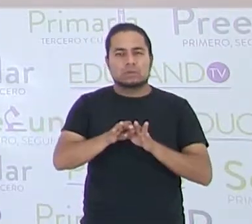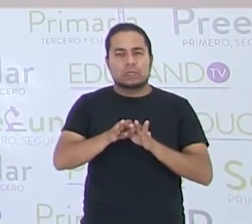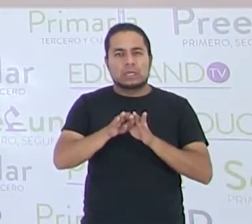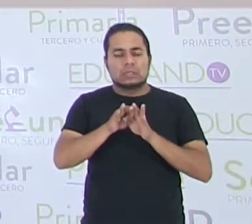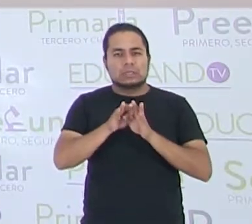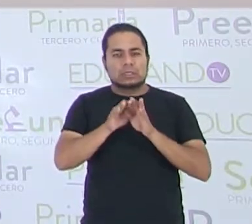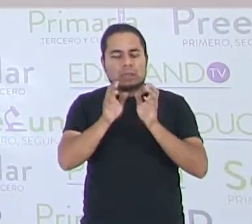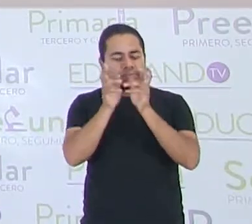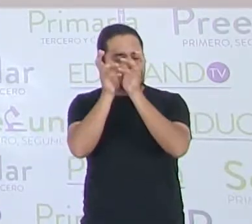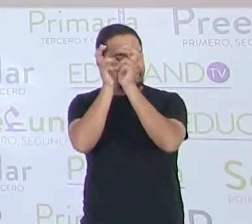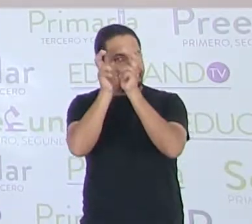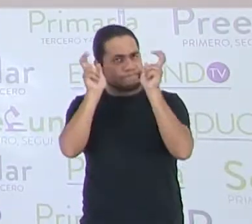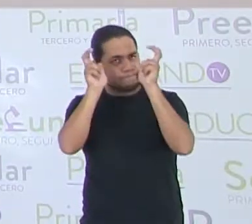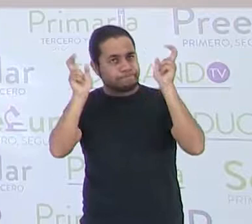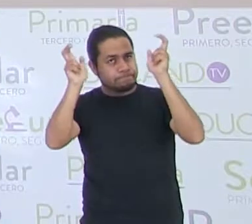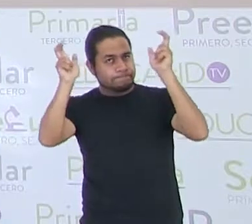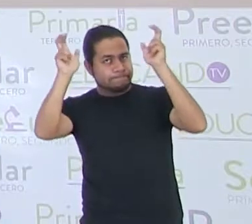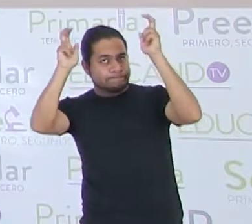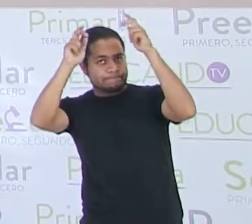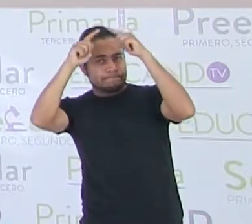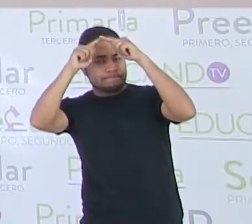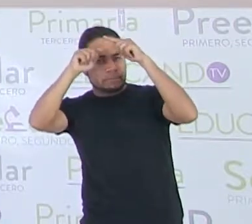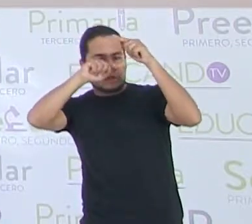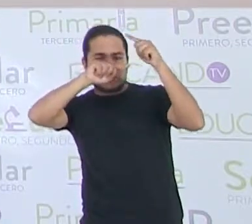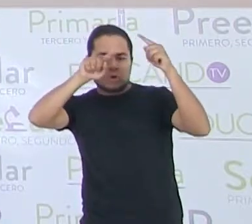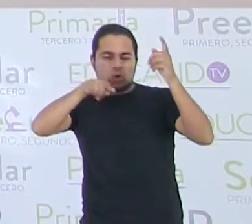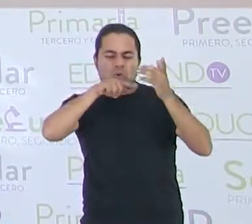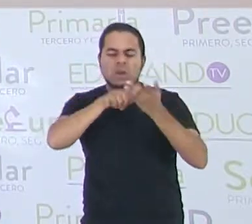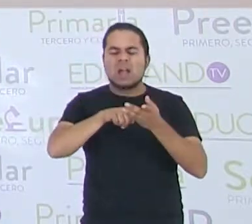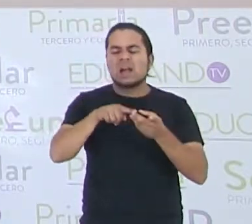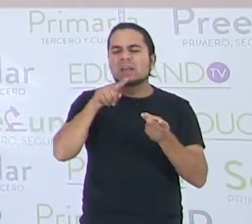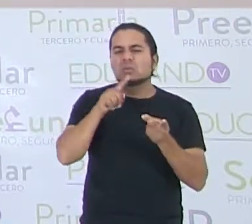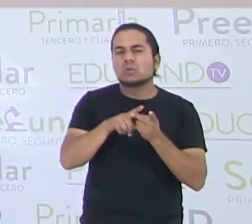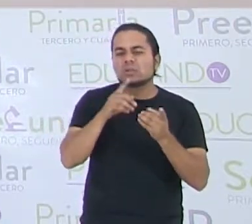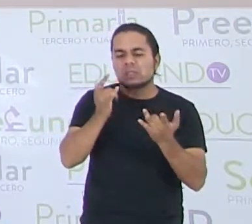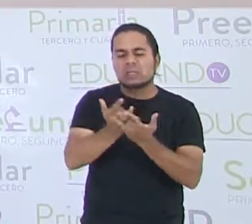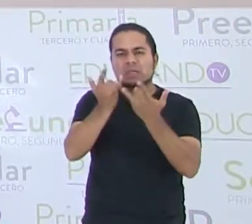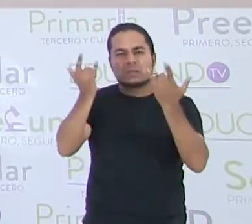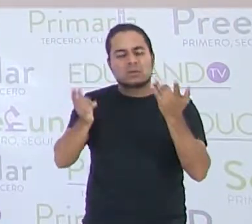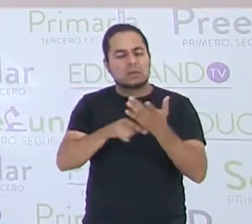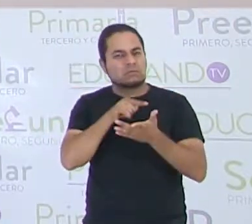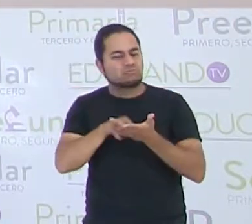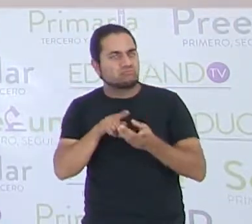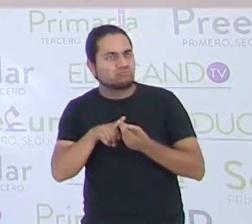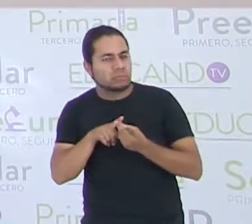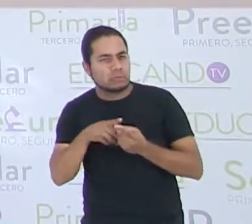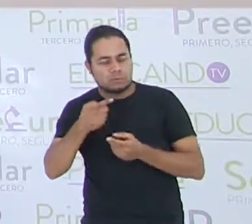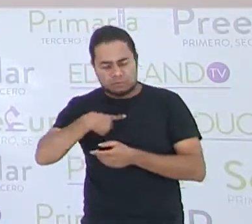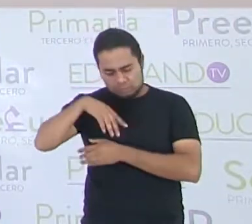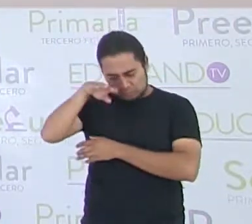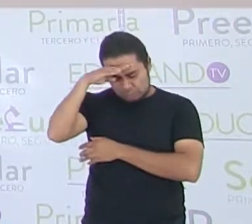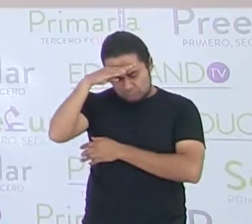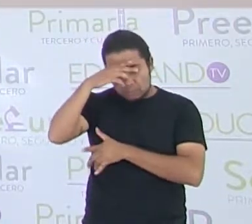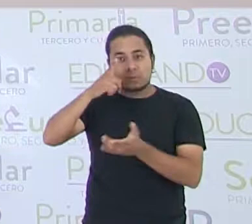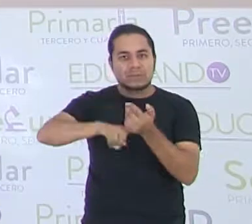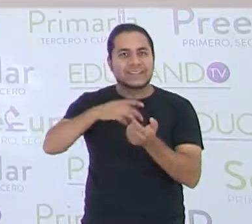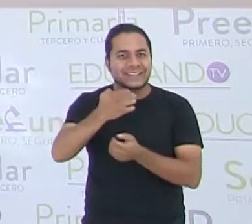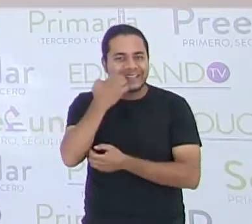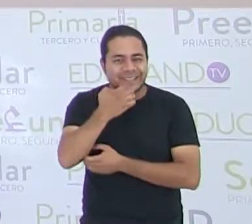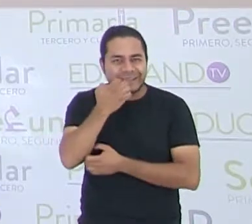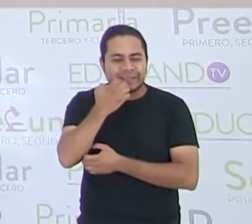visualizar en qué lugar se va a desarrollar la historia. Yo estoy pensando en una escuela,